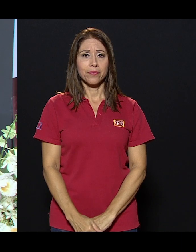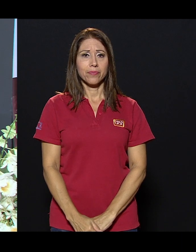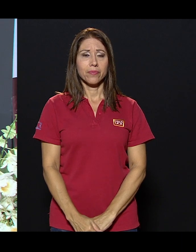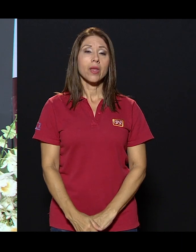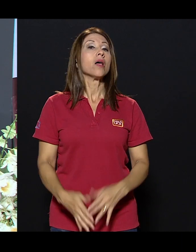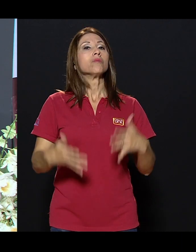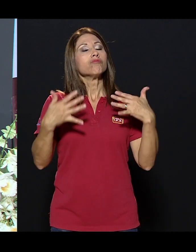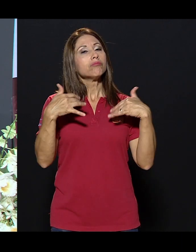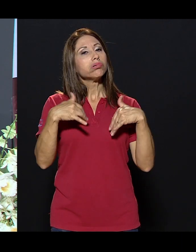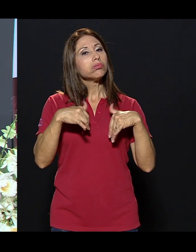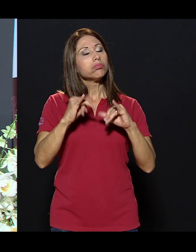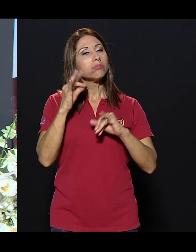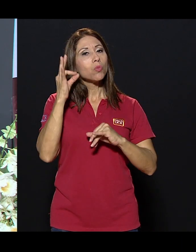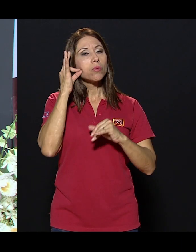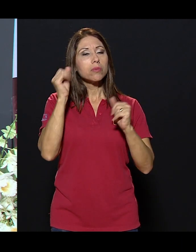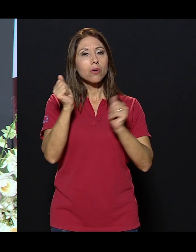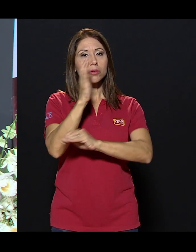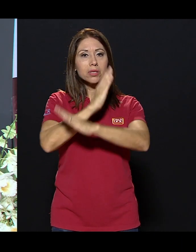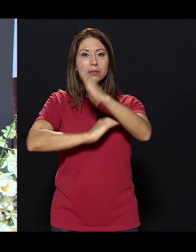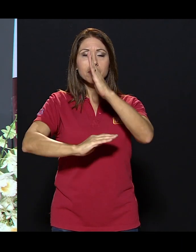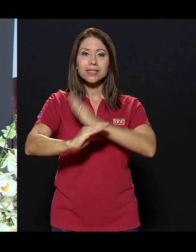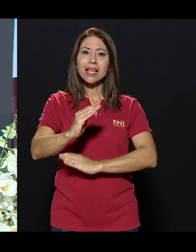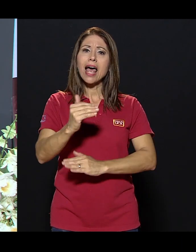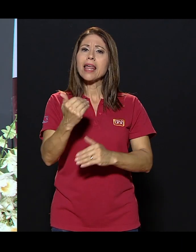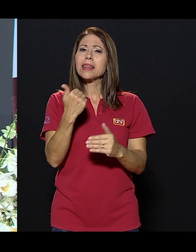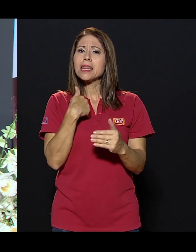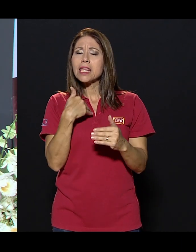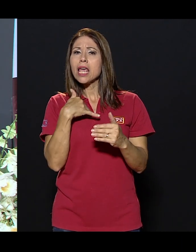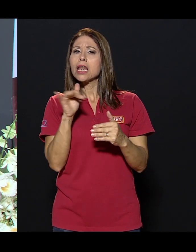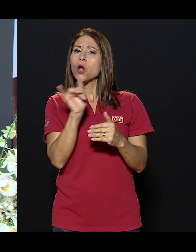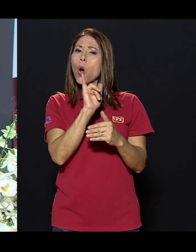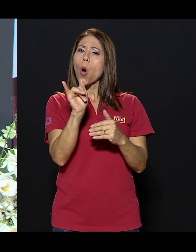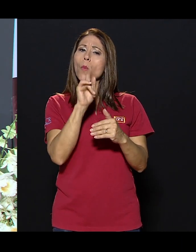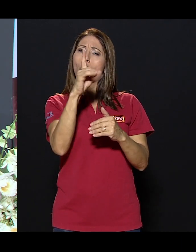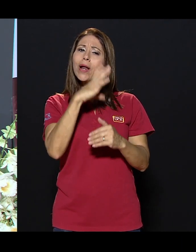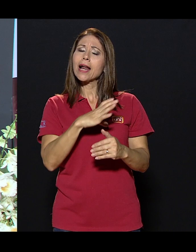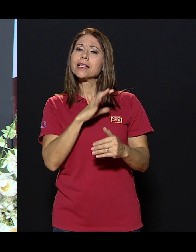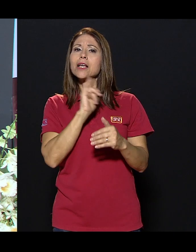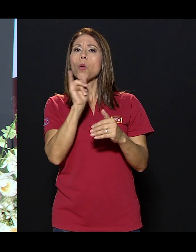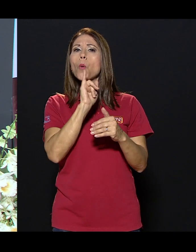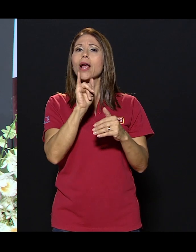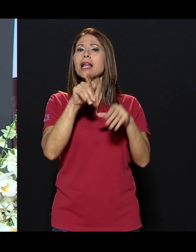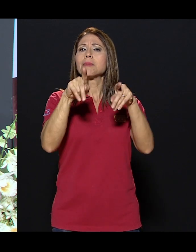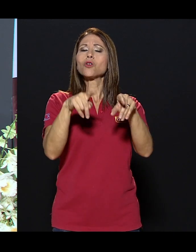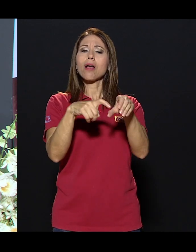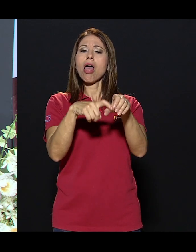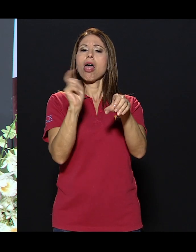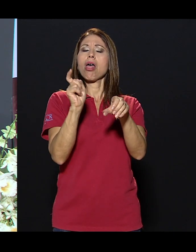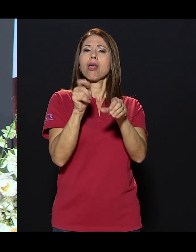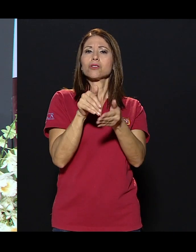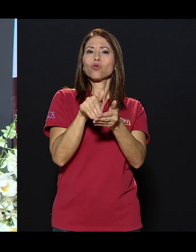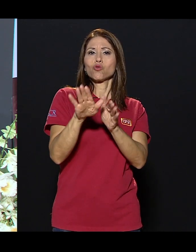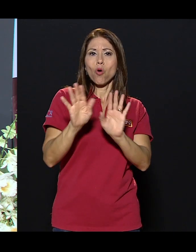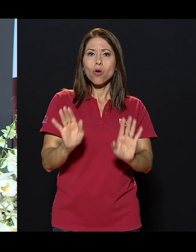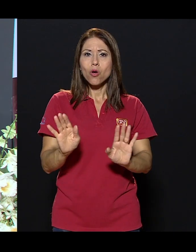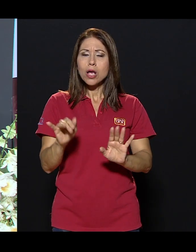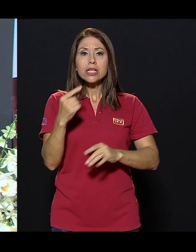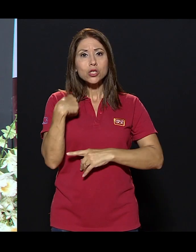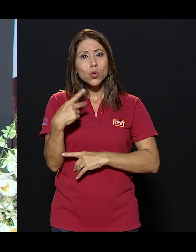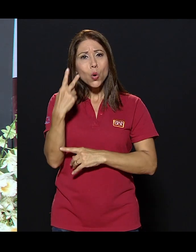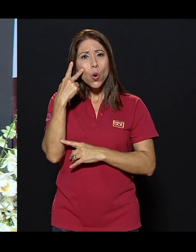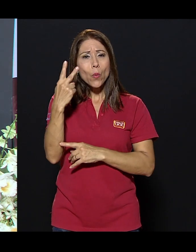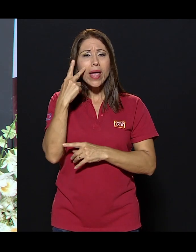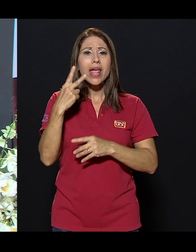Todavía la mujer con discapacidad tiene un sesgo de exclusión mayor. Si uno lo ve desde las cifras que se entregan